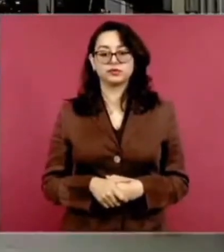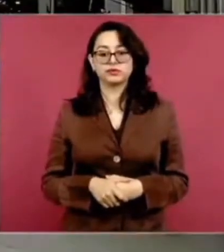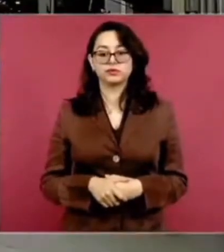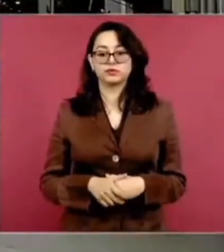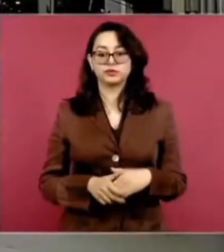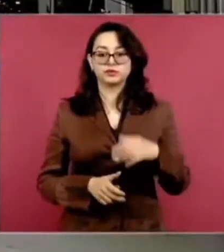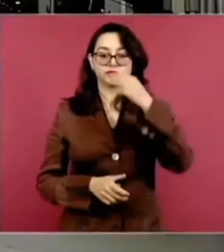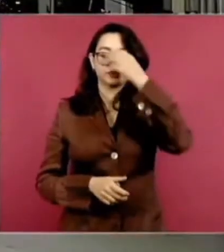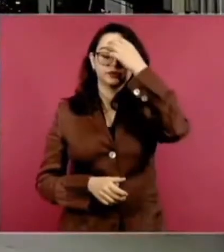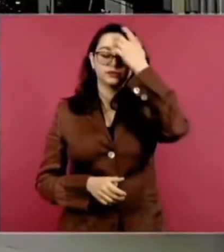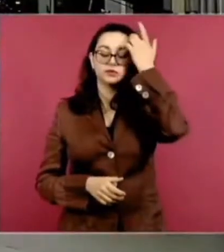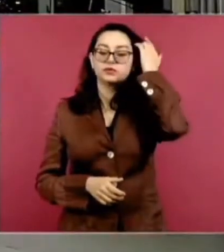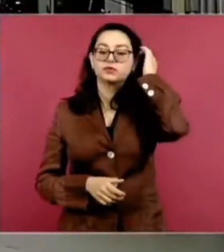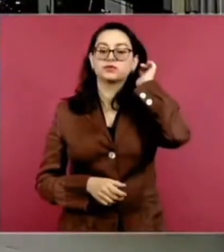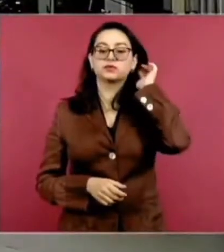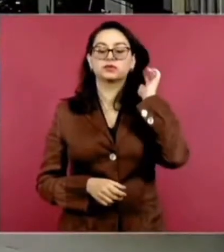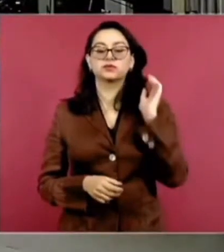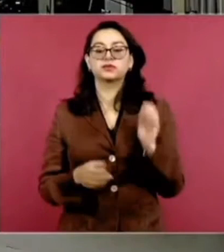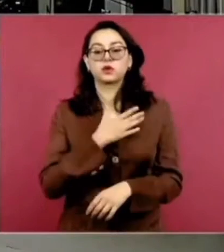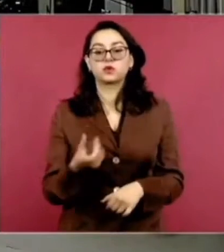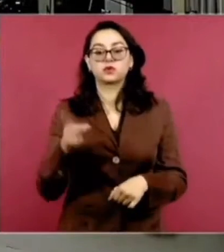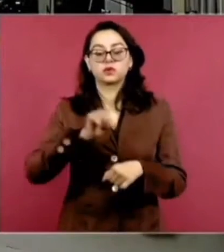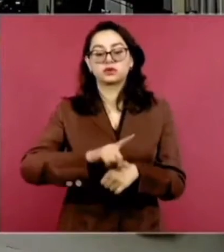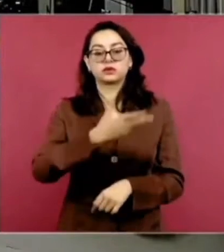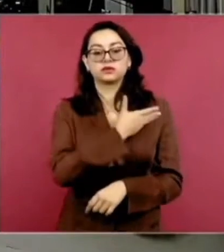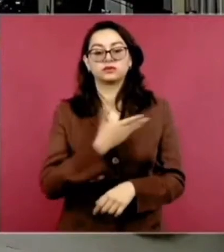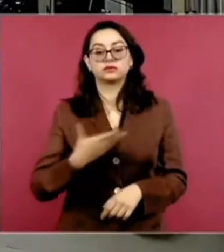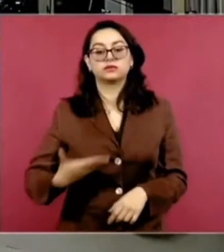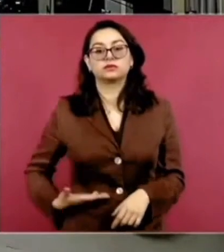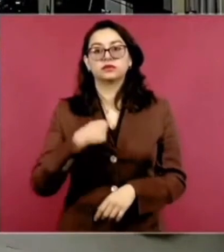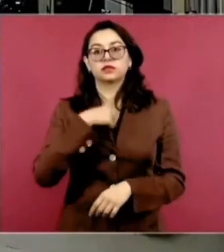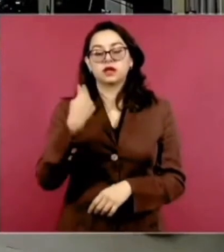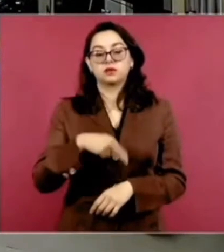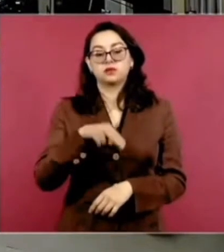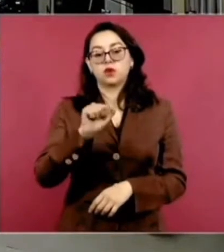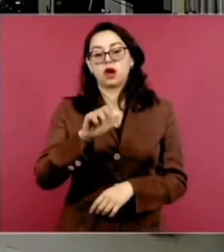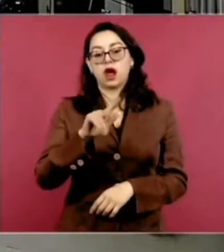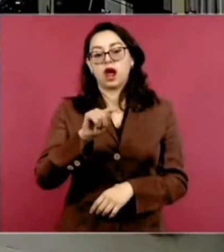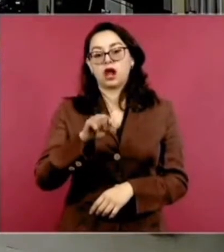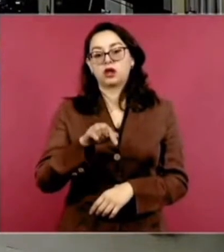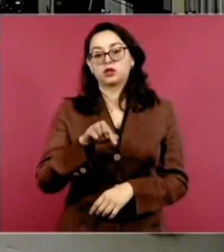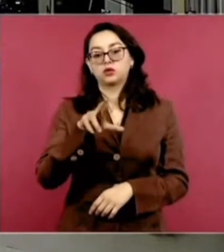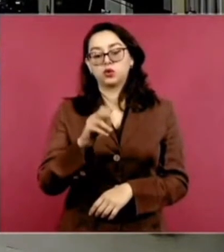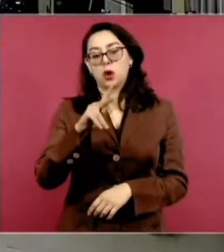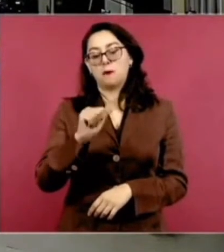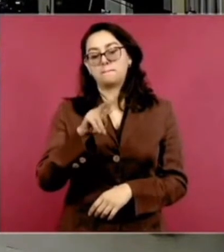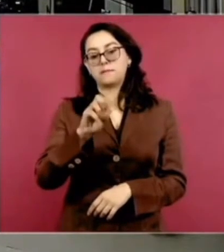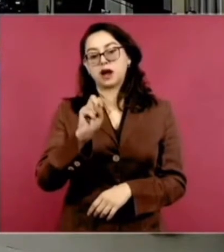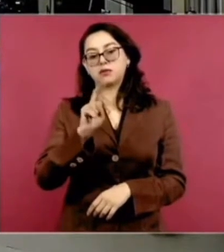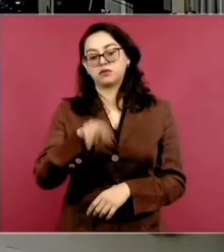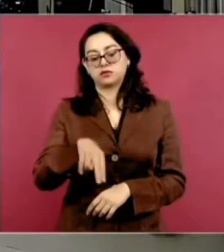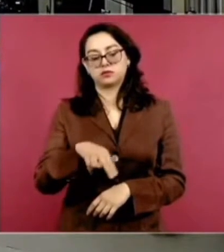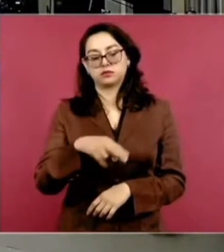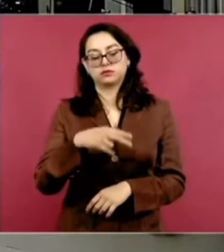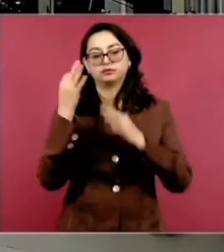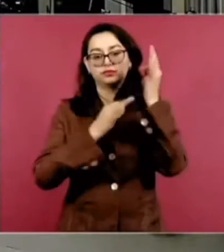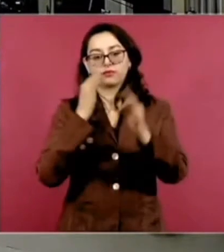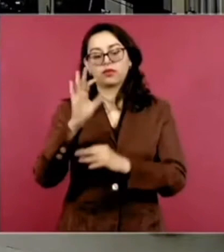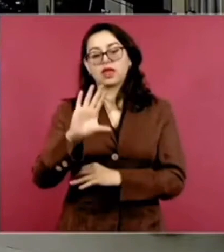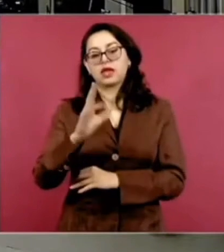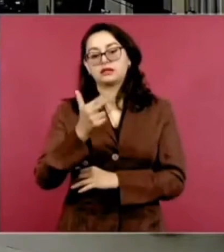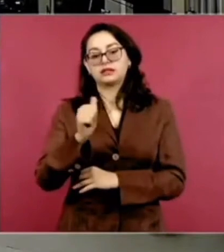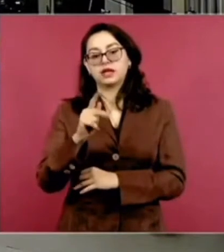Gracias. Buenos días, presidente Arturo Pavón de Chapucero. Quería preguntarle qué tan difícil ha